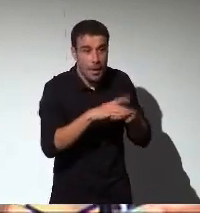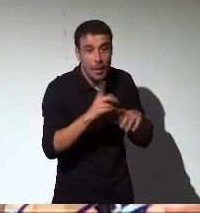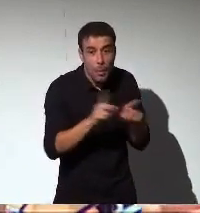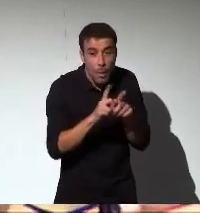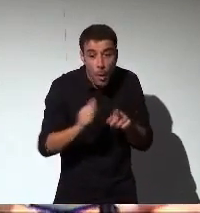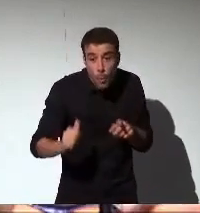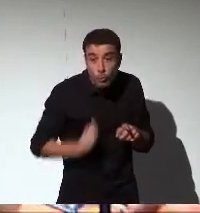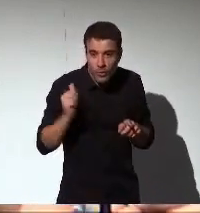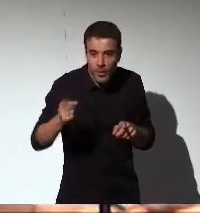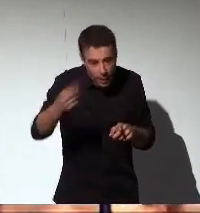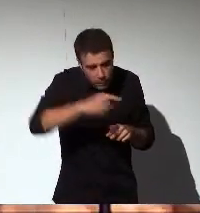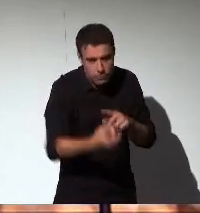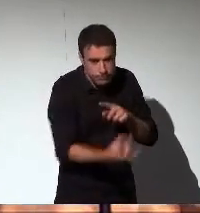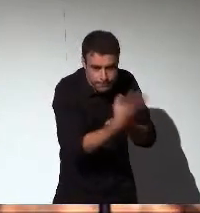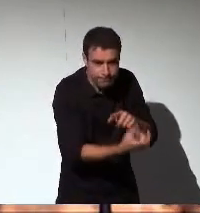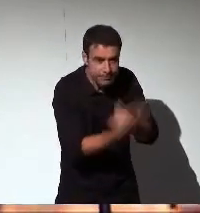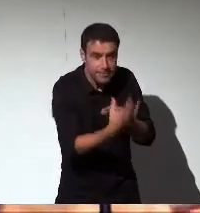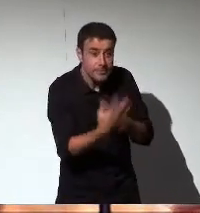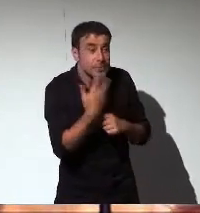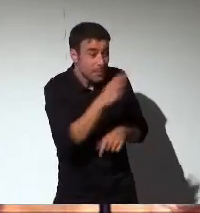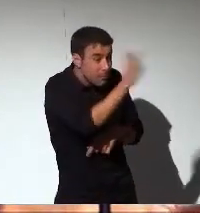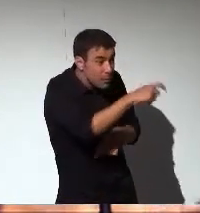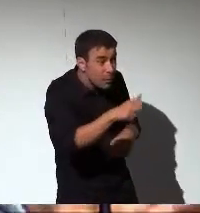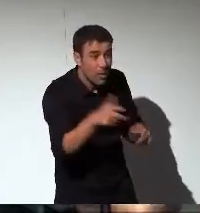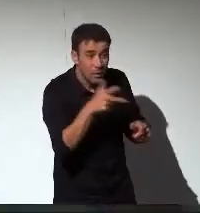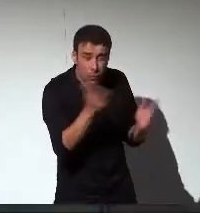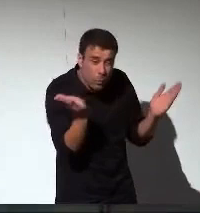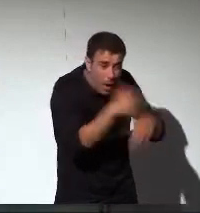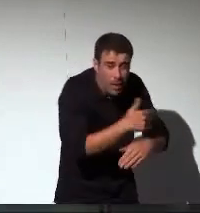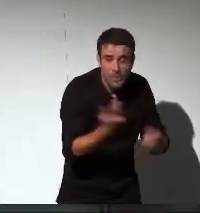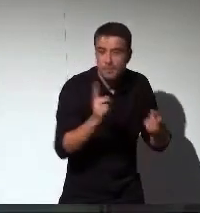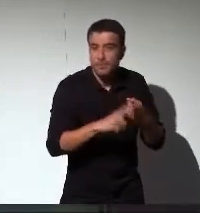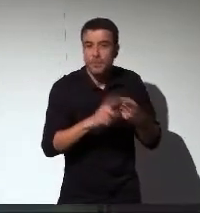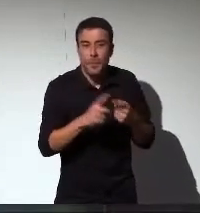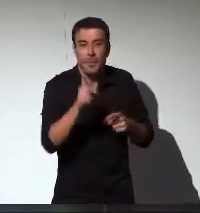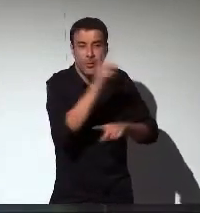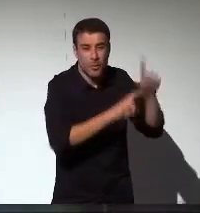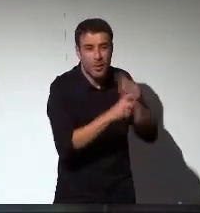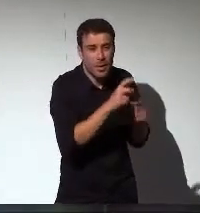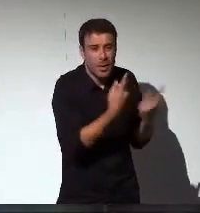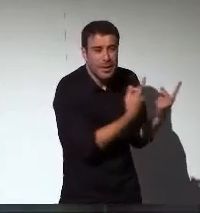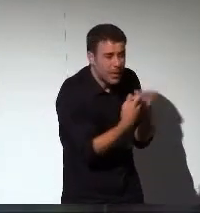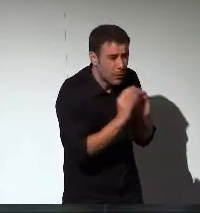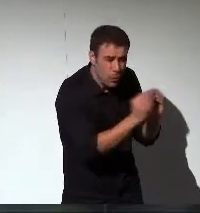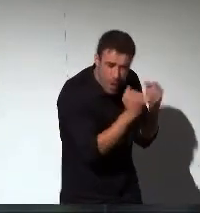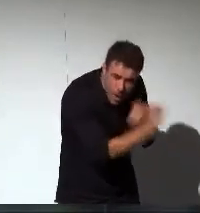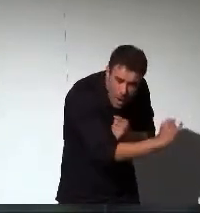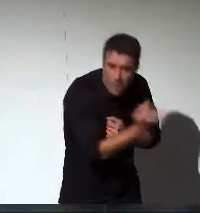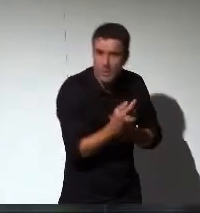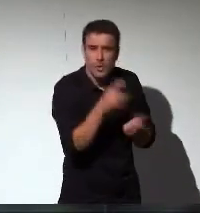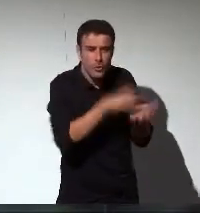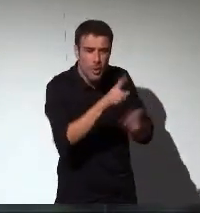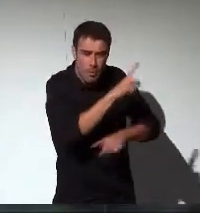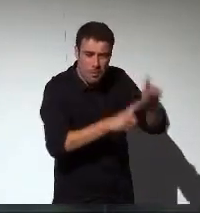oportunidades a aquellos que carecen de derechos, que tienen deficiencias, que tienen